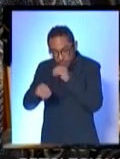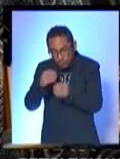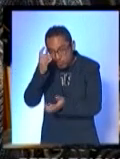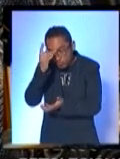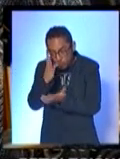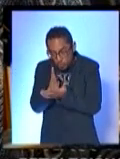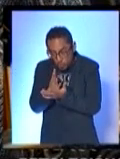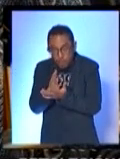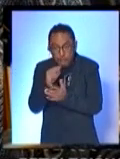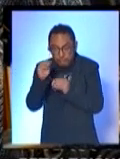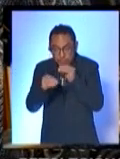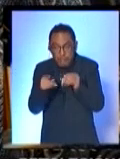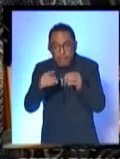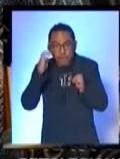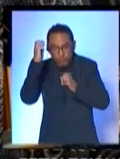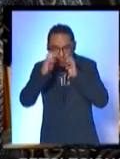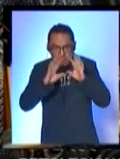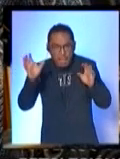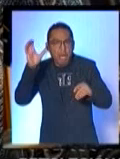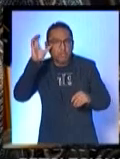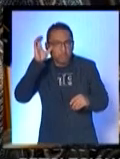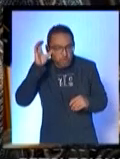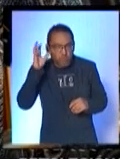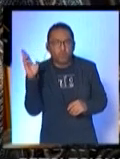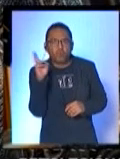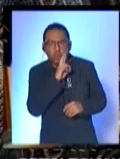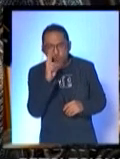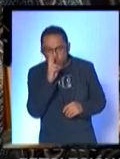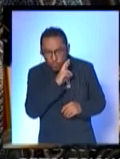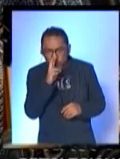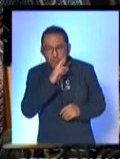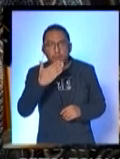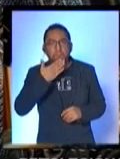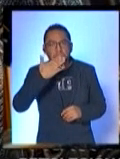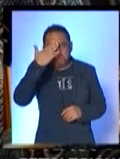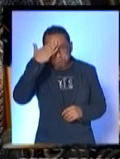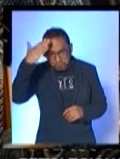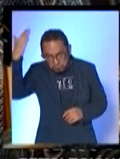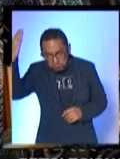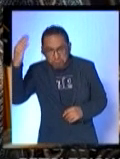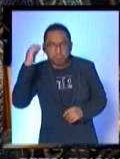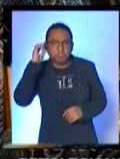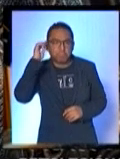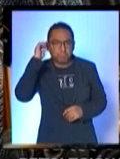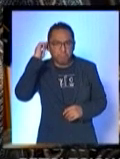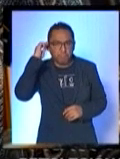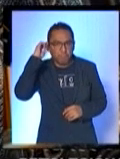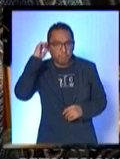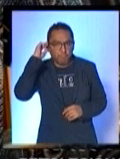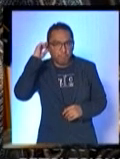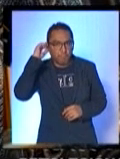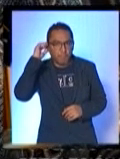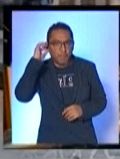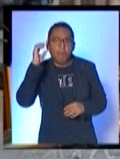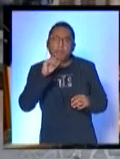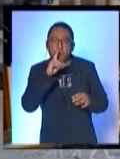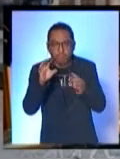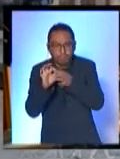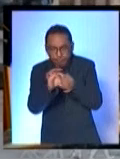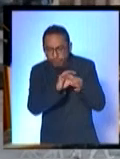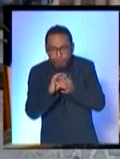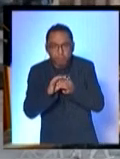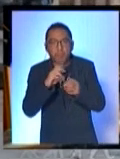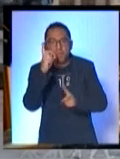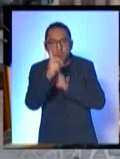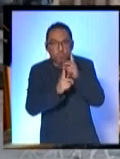únicas que han sido expuestas en China, Rusia y los Emiratos Árabes, además de crear uniones con eventos deportivos